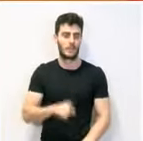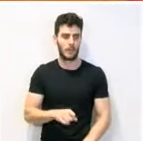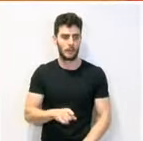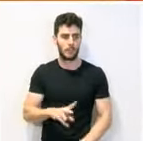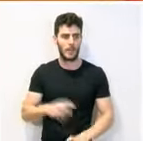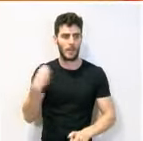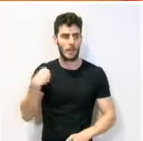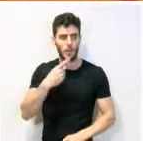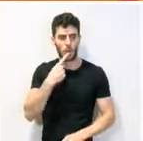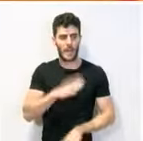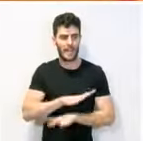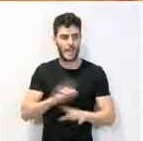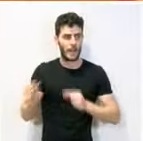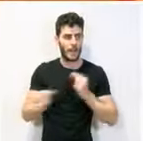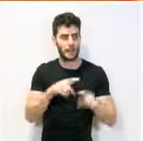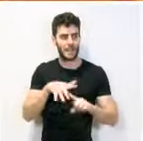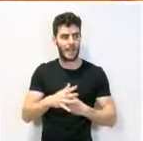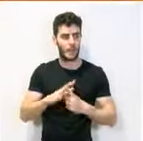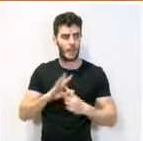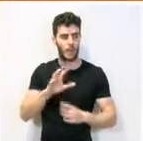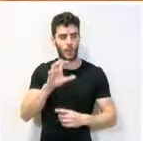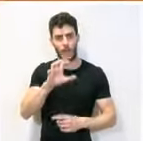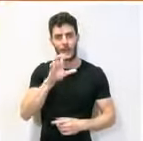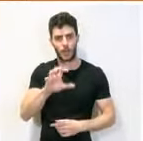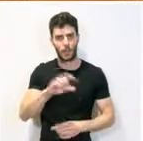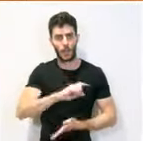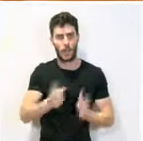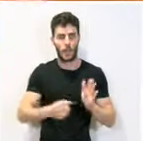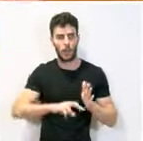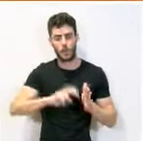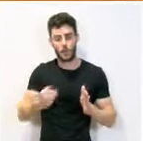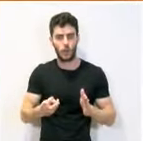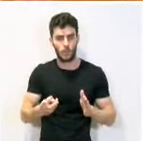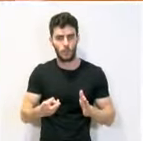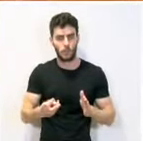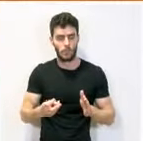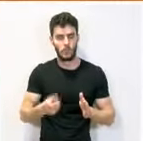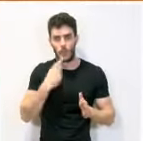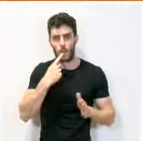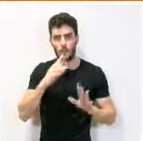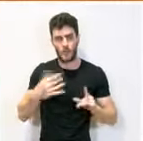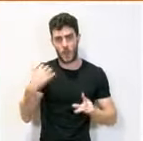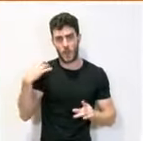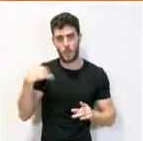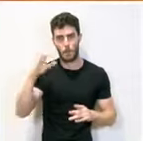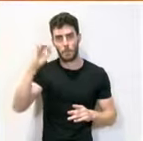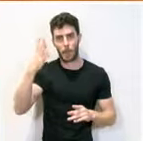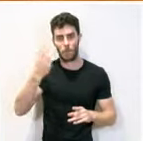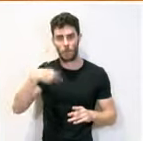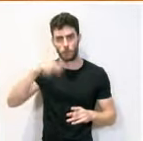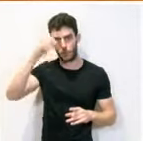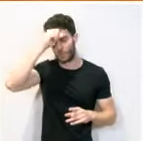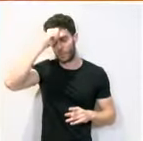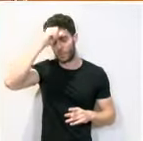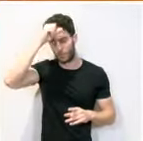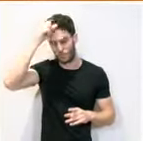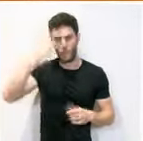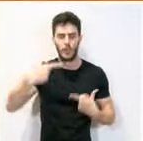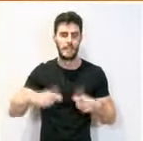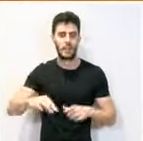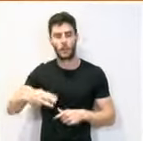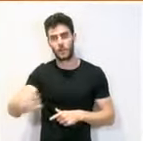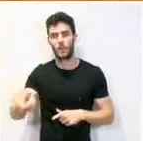han hablado en este debate sobre el Estado de la Región, nos han hablado de otras leyes que se les debieron ocurrir recientemente porque no sabíamos nada, ¿no? Esa ley del tercer sector